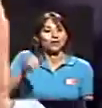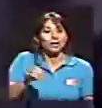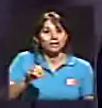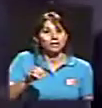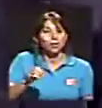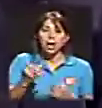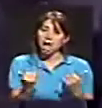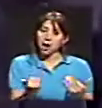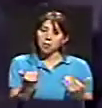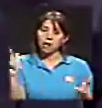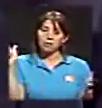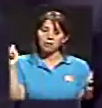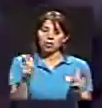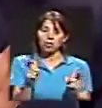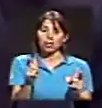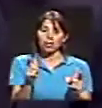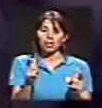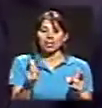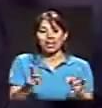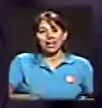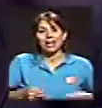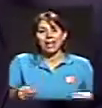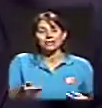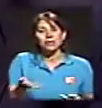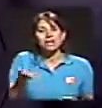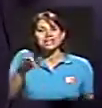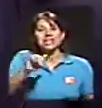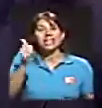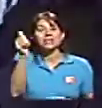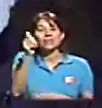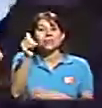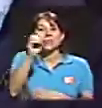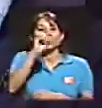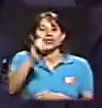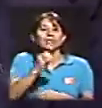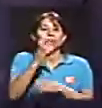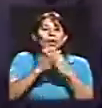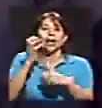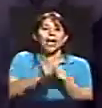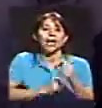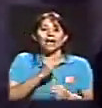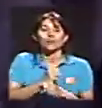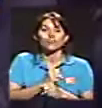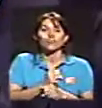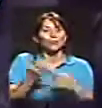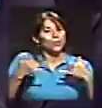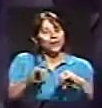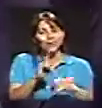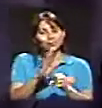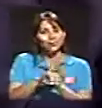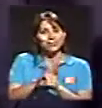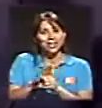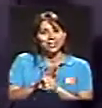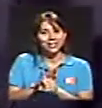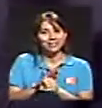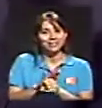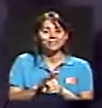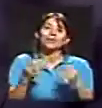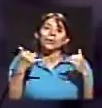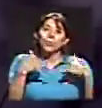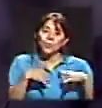año. Pero eso no es suficiente. Todavía ese crecimiento del 10 al